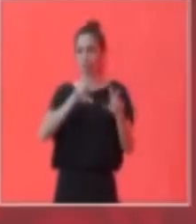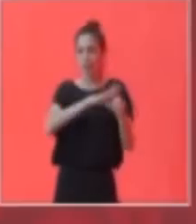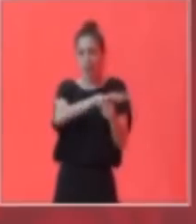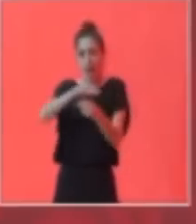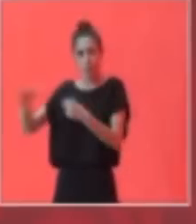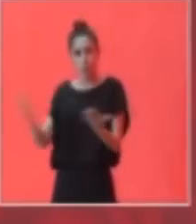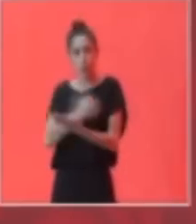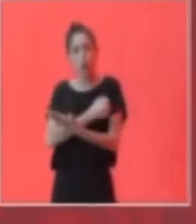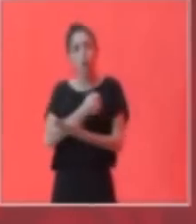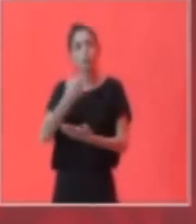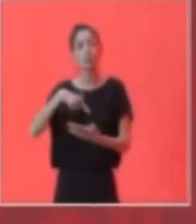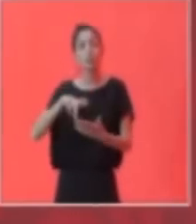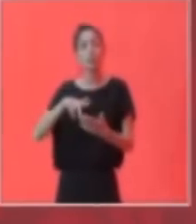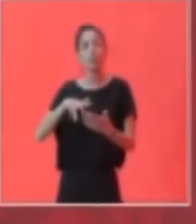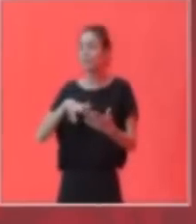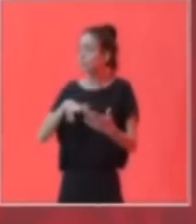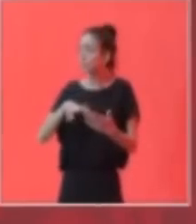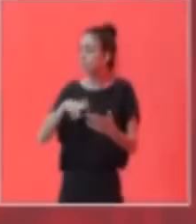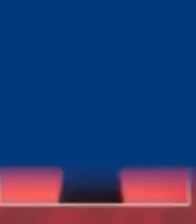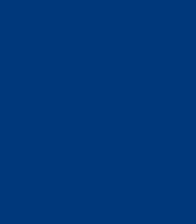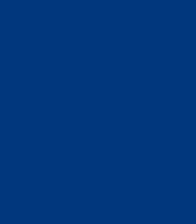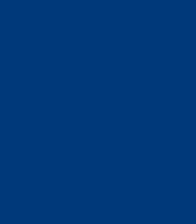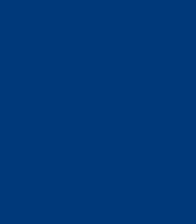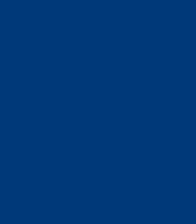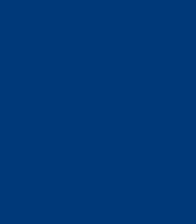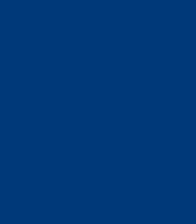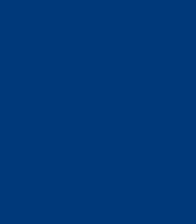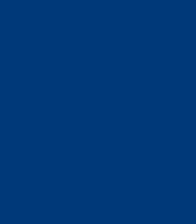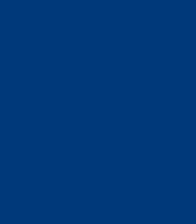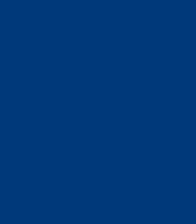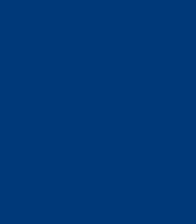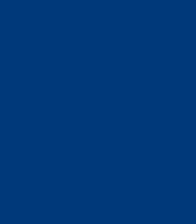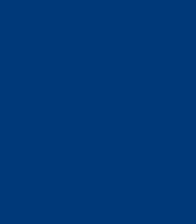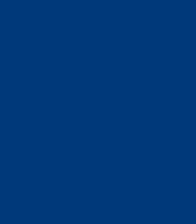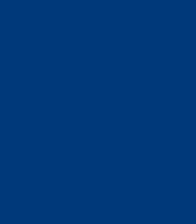siendo una potencia cultural y somos más acogedores que nunca.